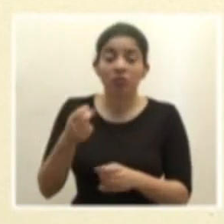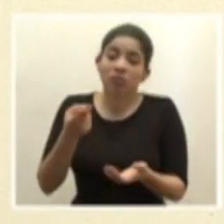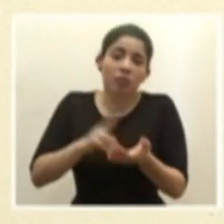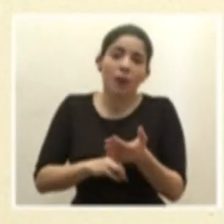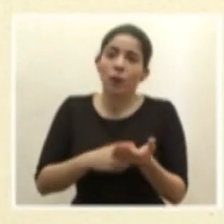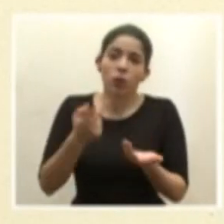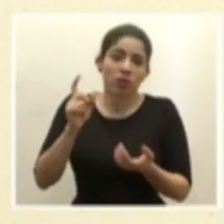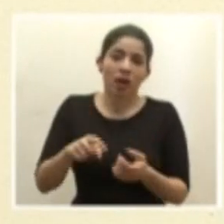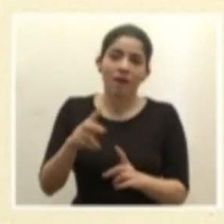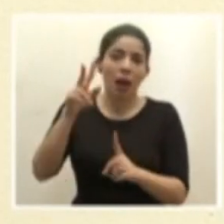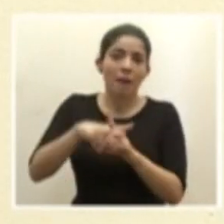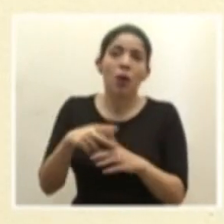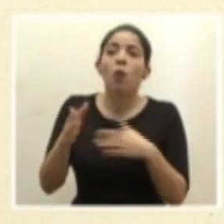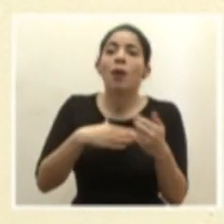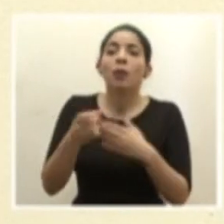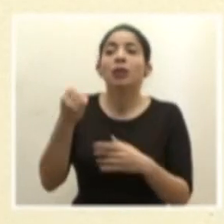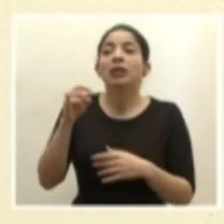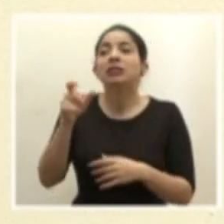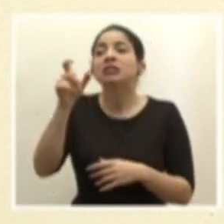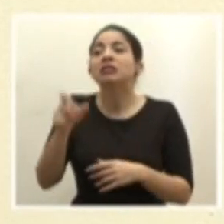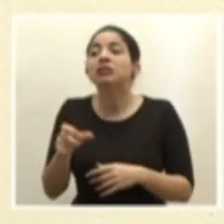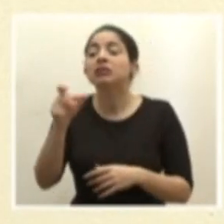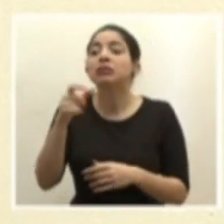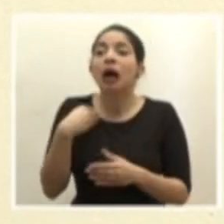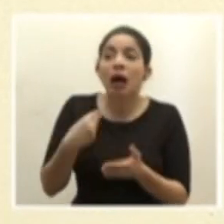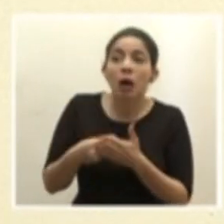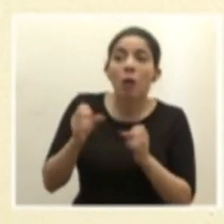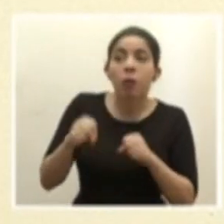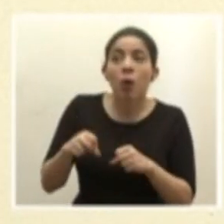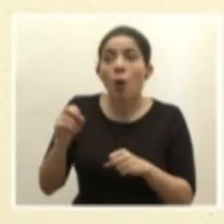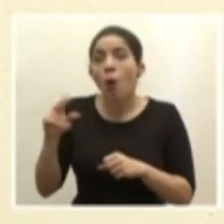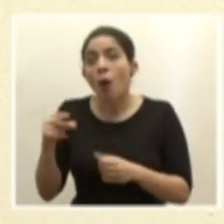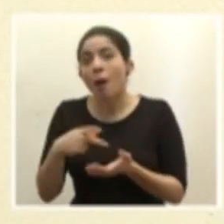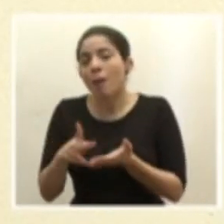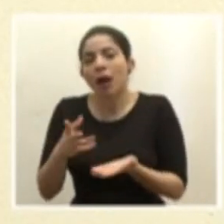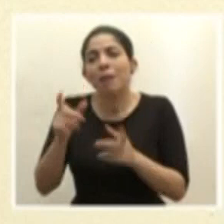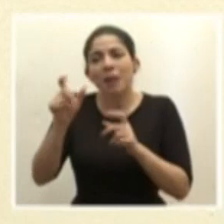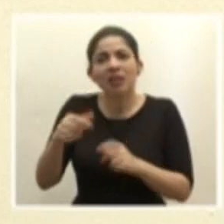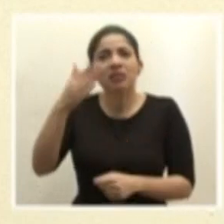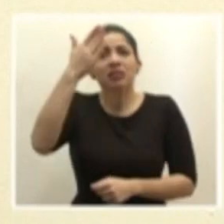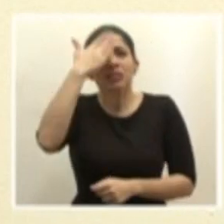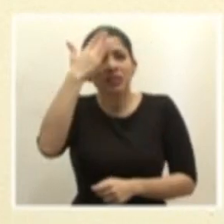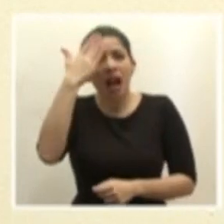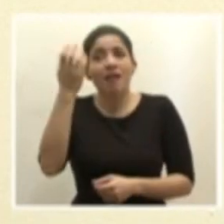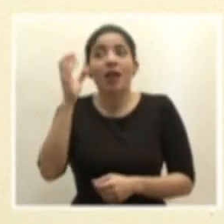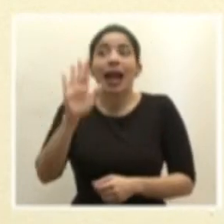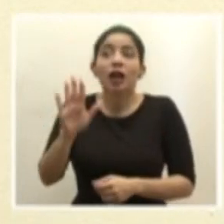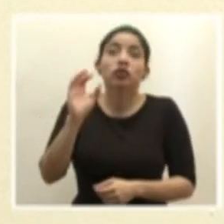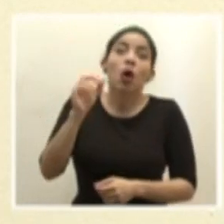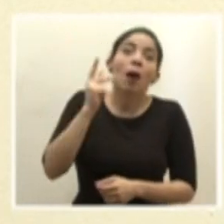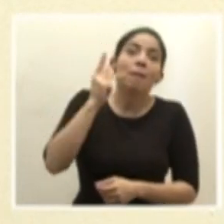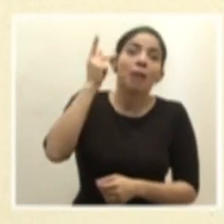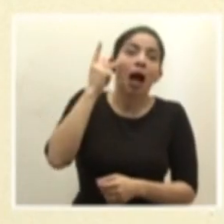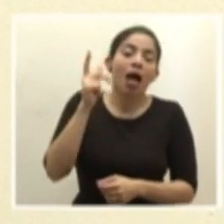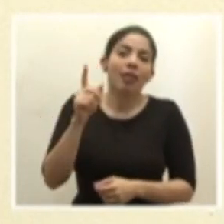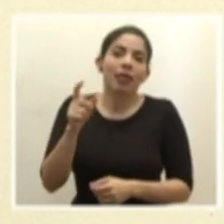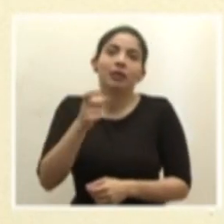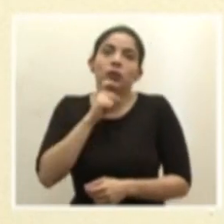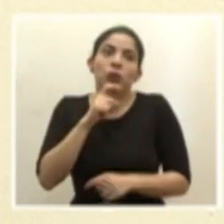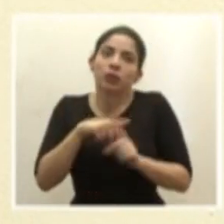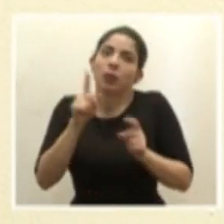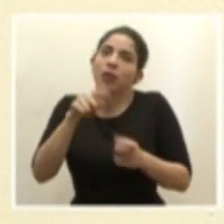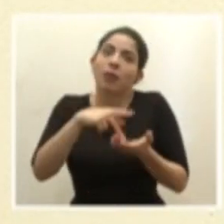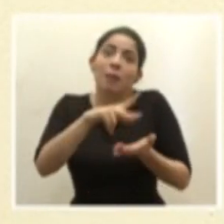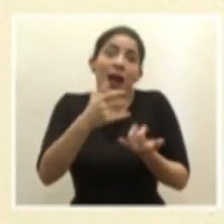deben contemplar, o sea, que ellos tienen que medir que una multa de estas eventualmente les va a costar mucho a ellos o a sus papás, ¿verdad?, poder pagarla, pero es parte de lo que